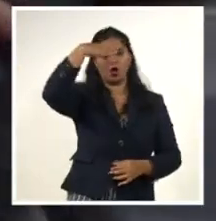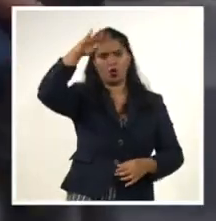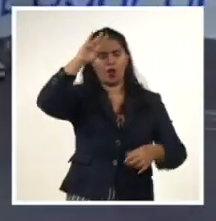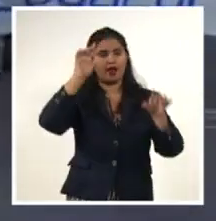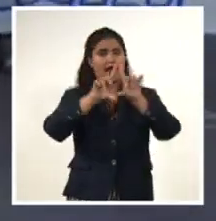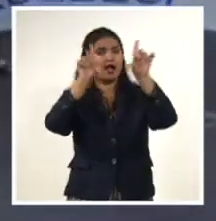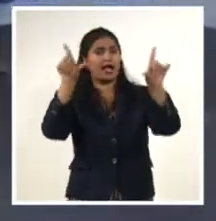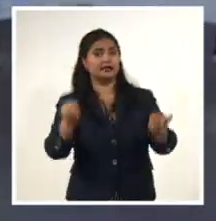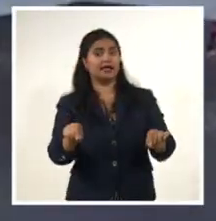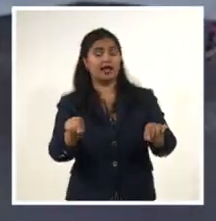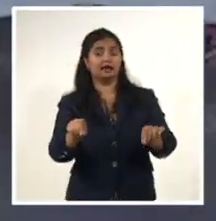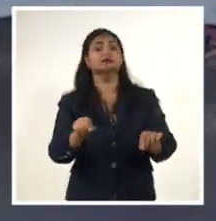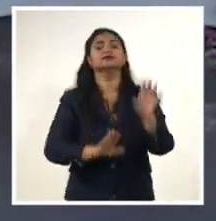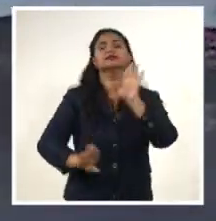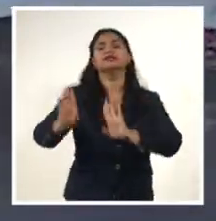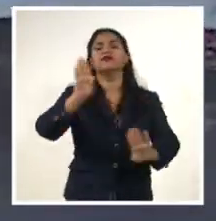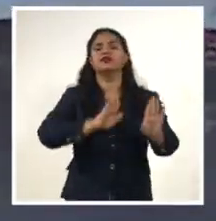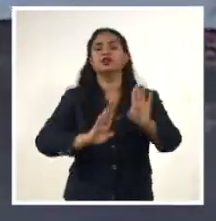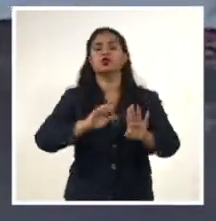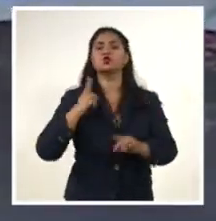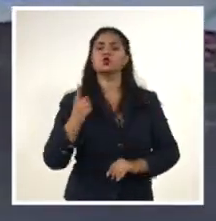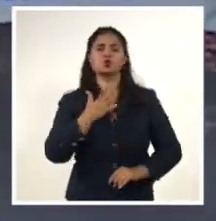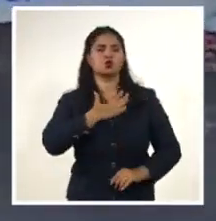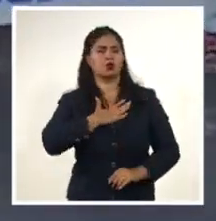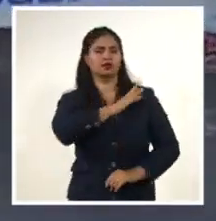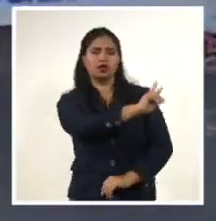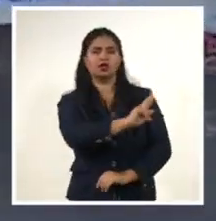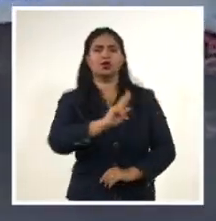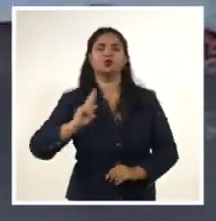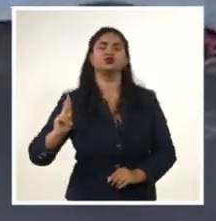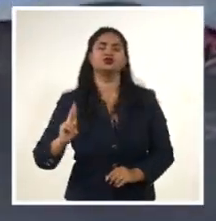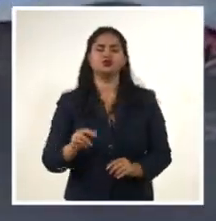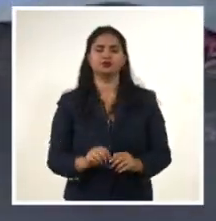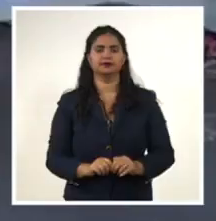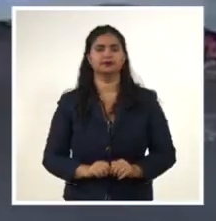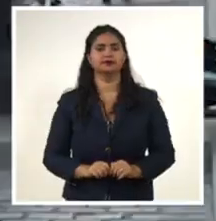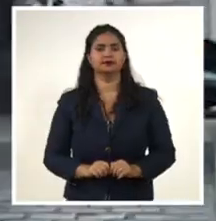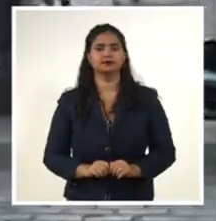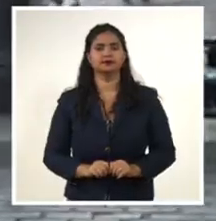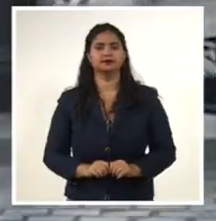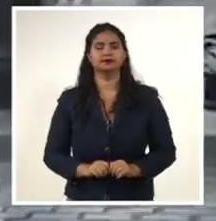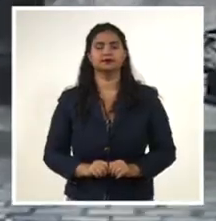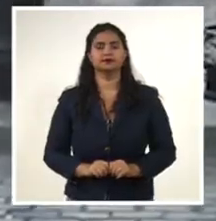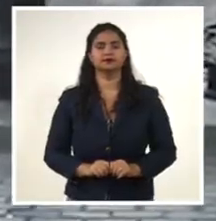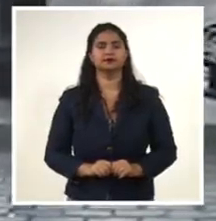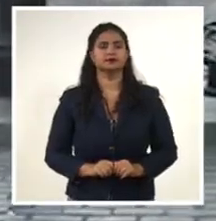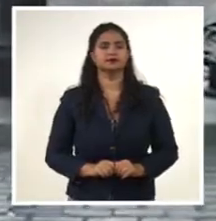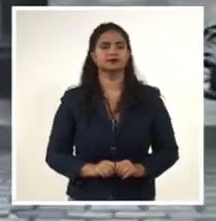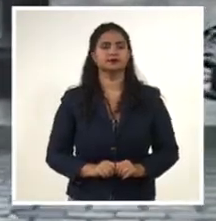en defensa y apoyo a nuestra revolución. Rosana Rodríguez, Sistema Informativo de la Televisión Cubana.